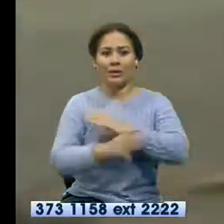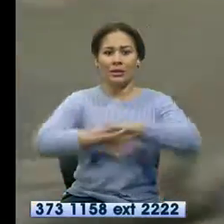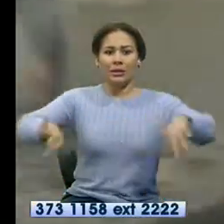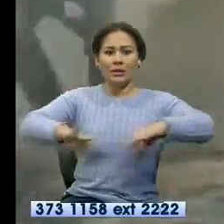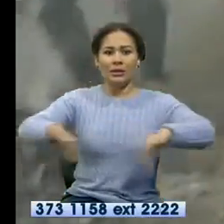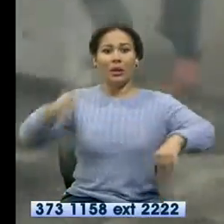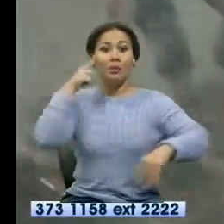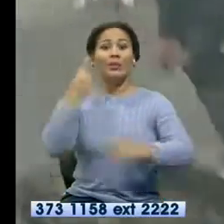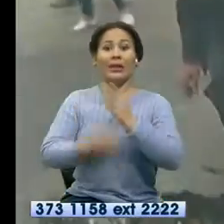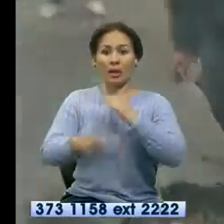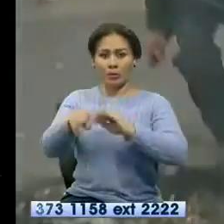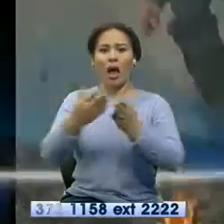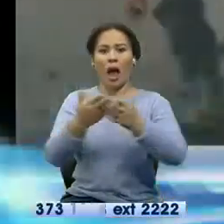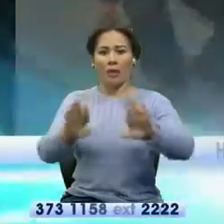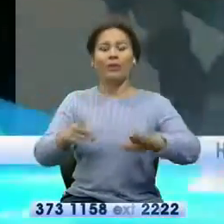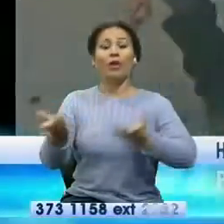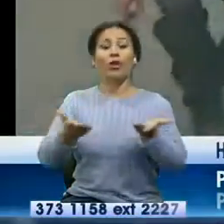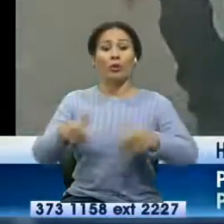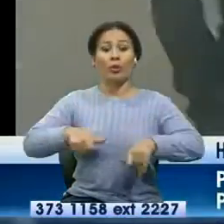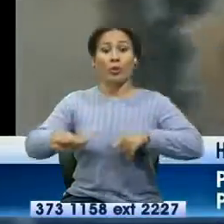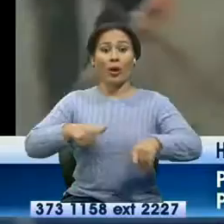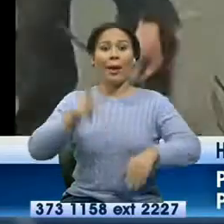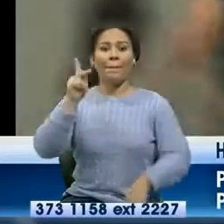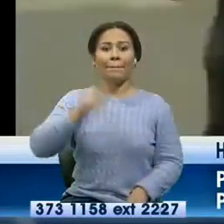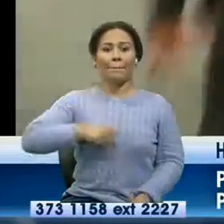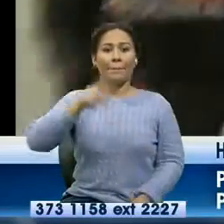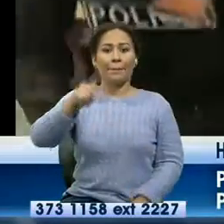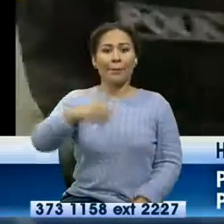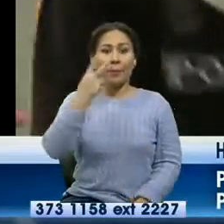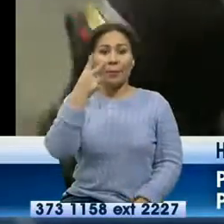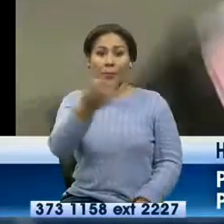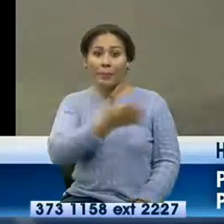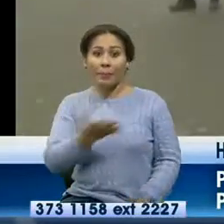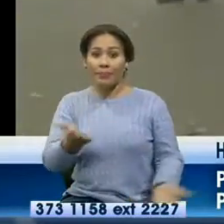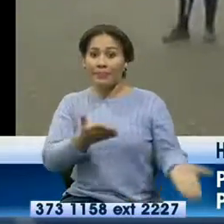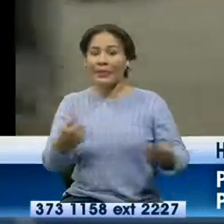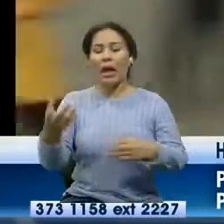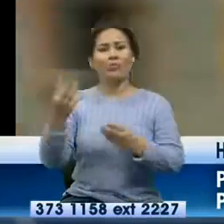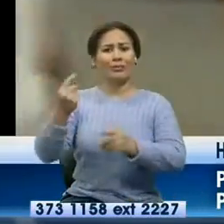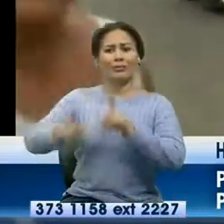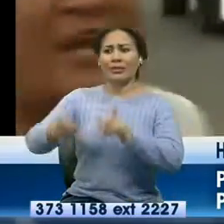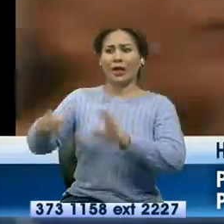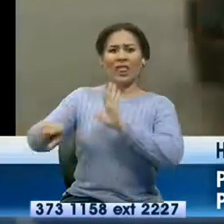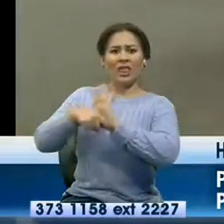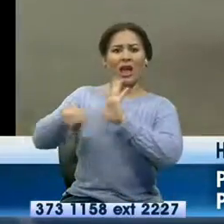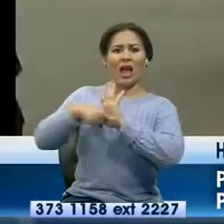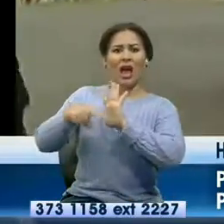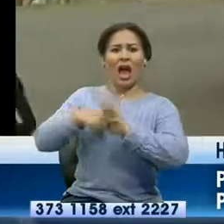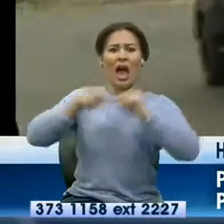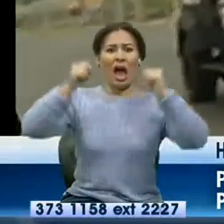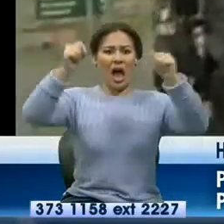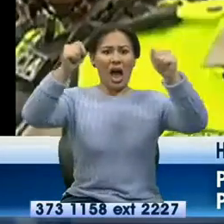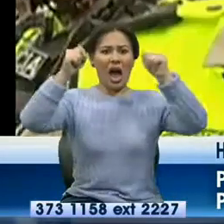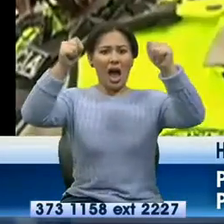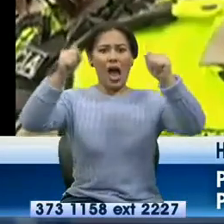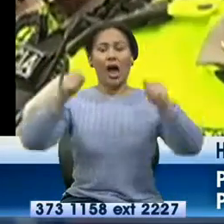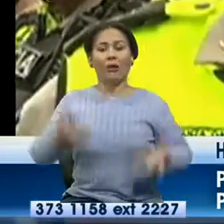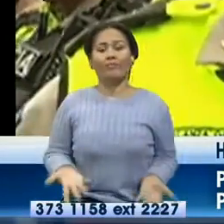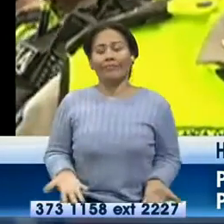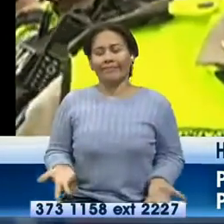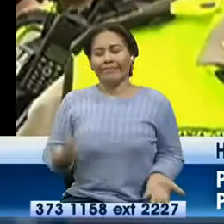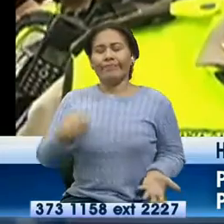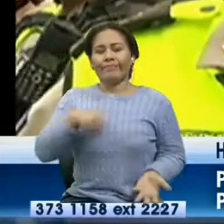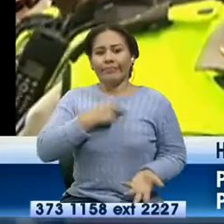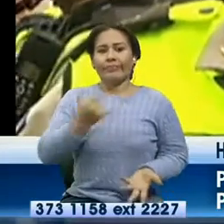a esta altura de la vía perimetral, incluso contando con la negativa por parte de los protestantes. Y se han movido